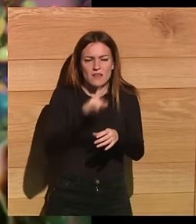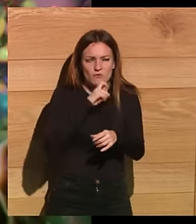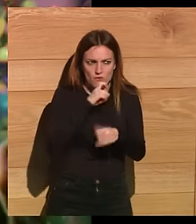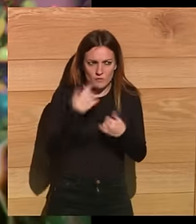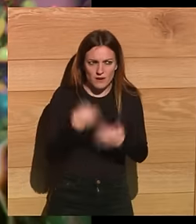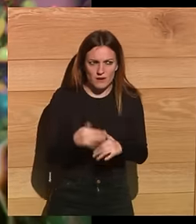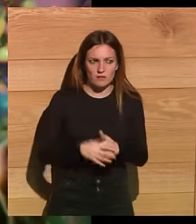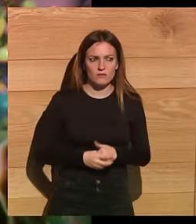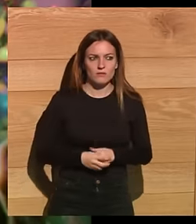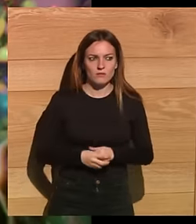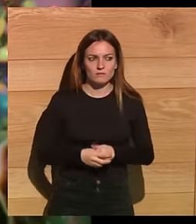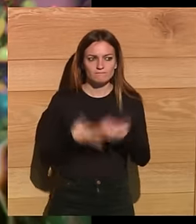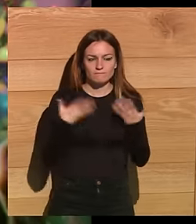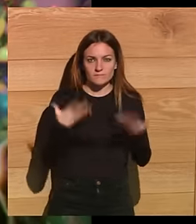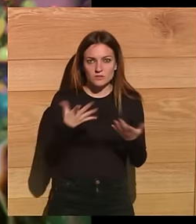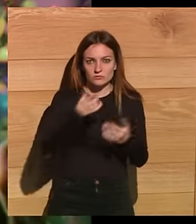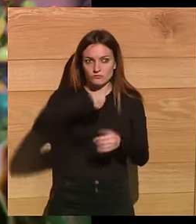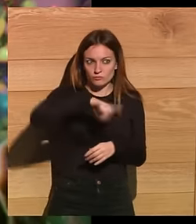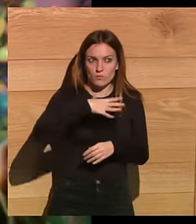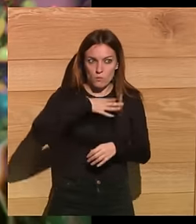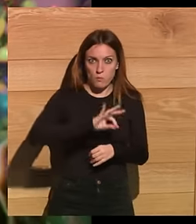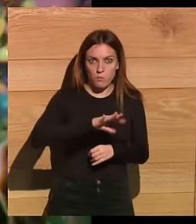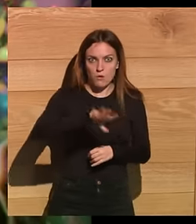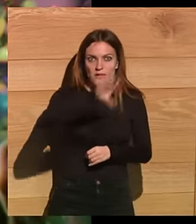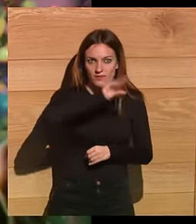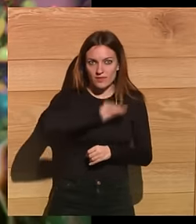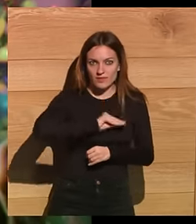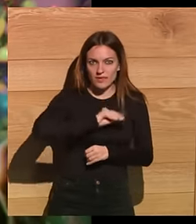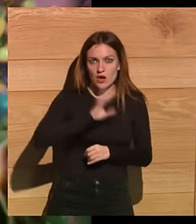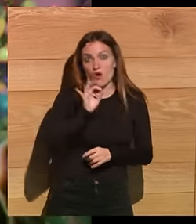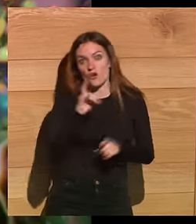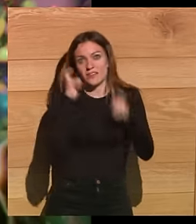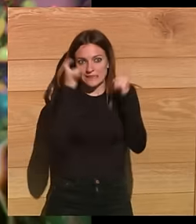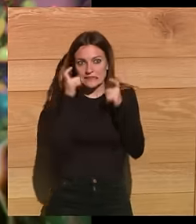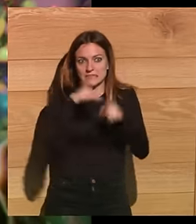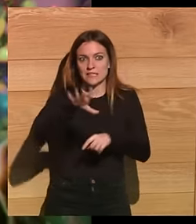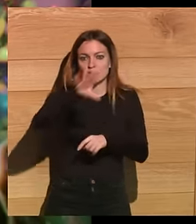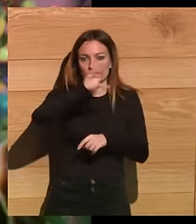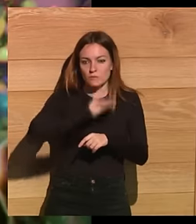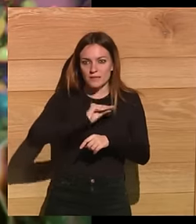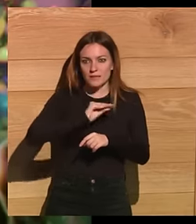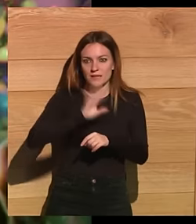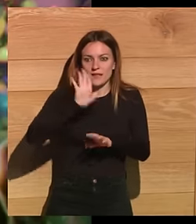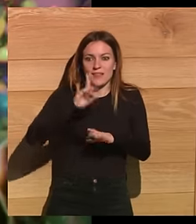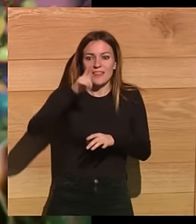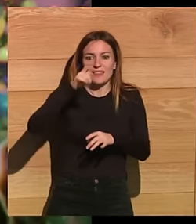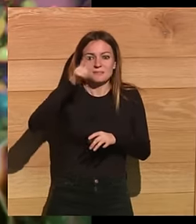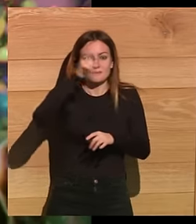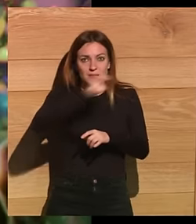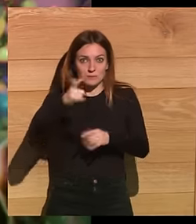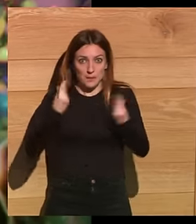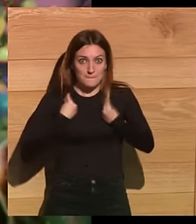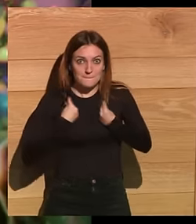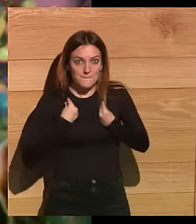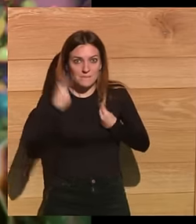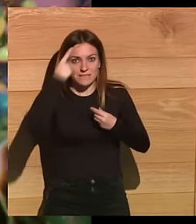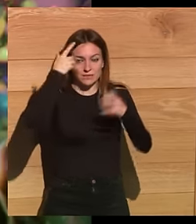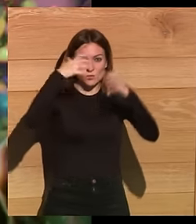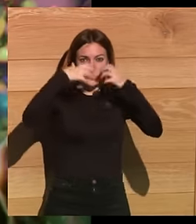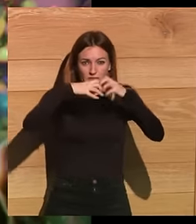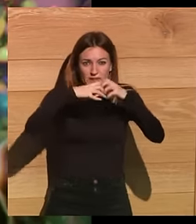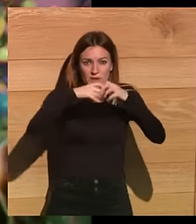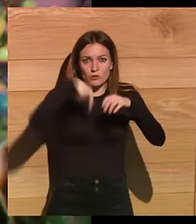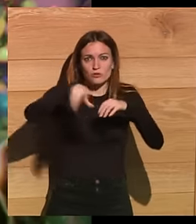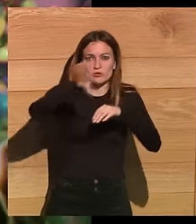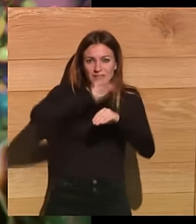Entonces, podemos comprenderlo y podemos intentar comprenderlo en cerebros humanos vivos. Bueno, en